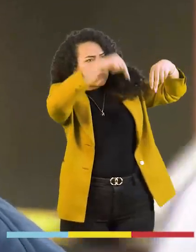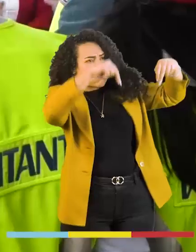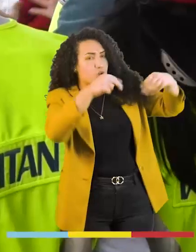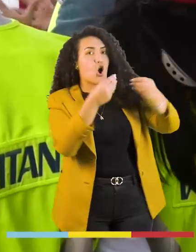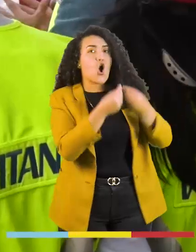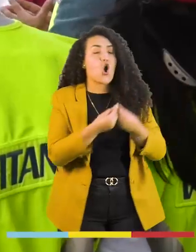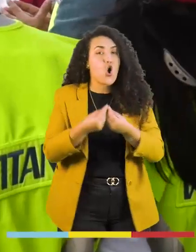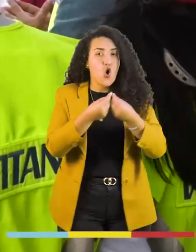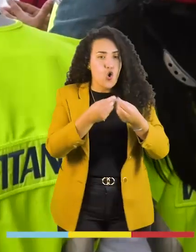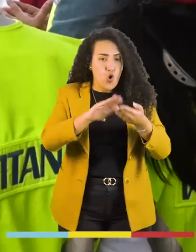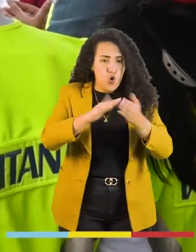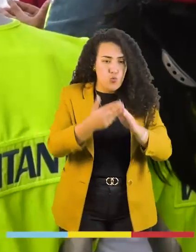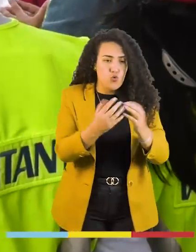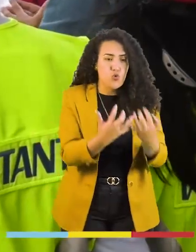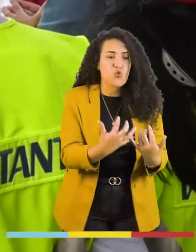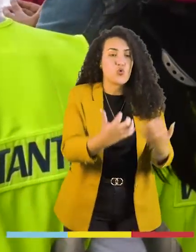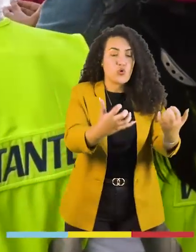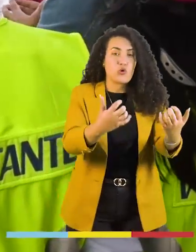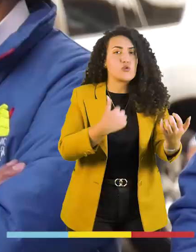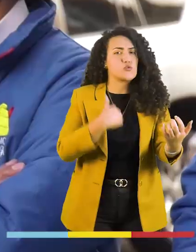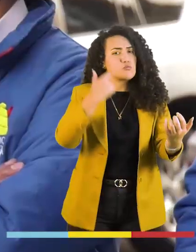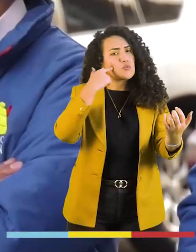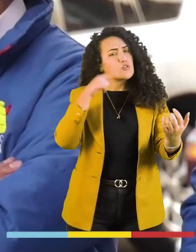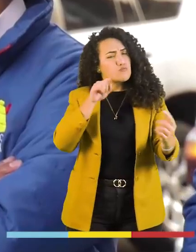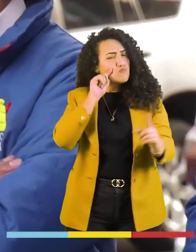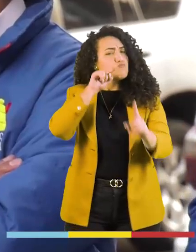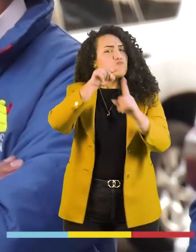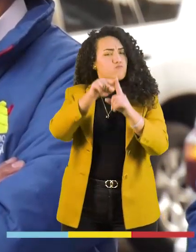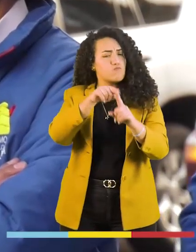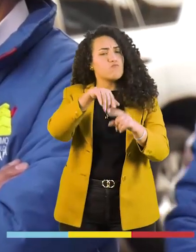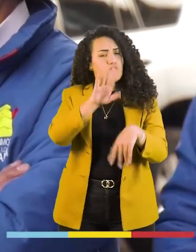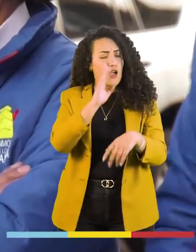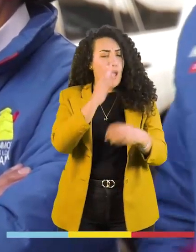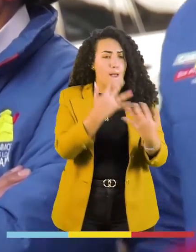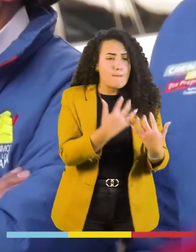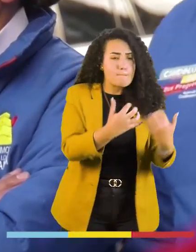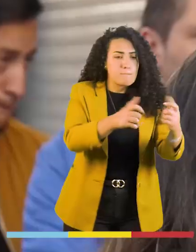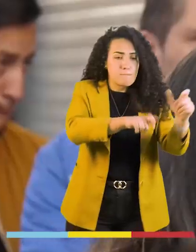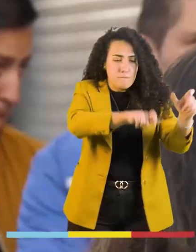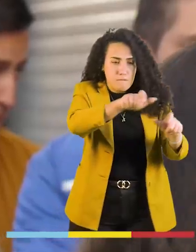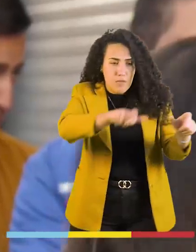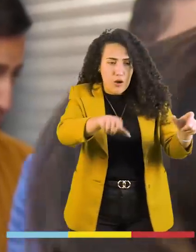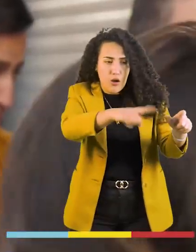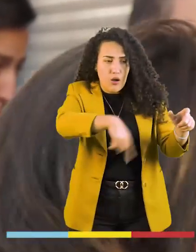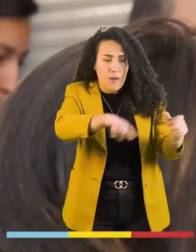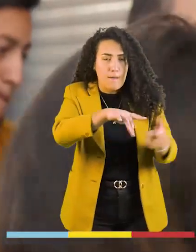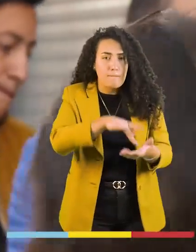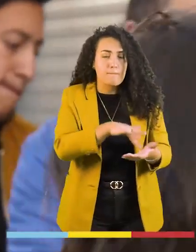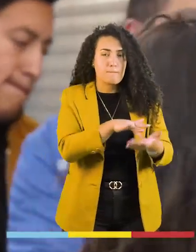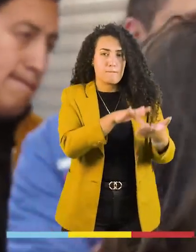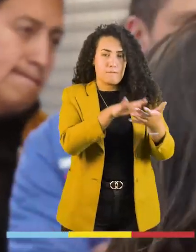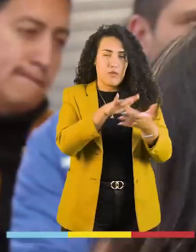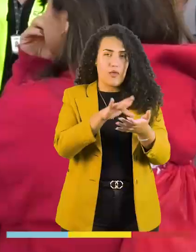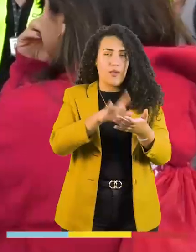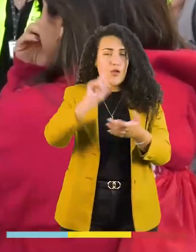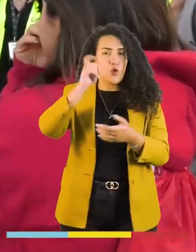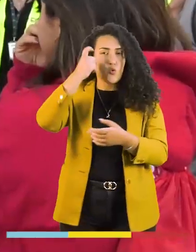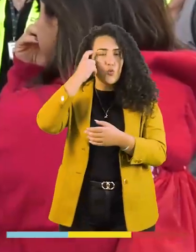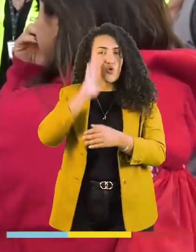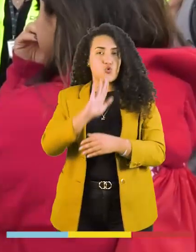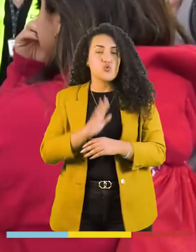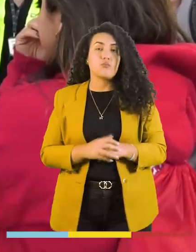la comunidad y los concejales irían pues muy adelante, porque ese es como el objetivo y la población a convencer